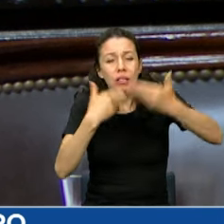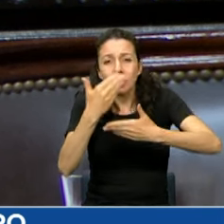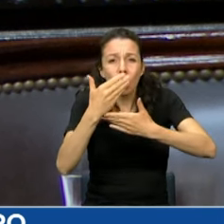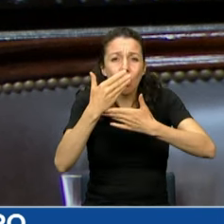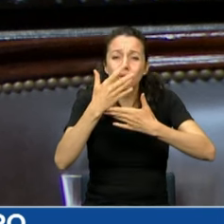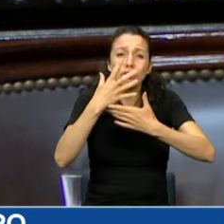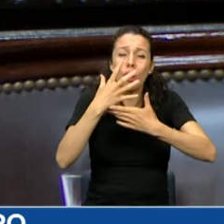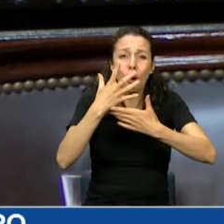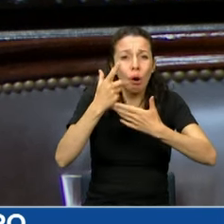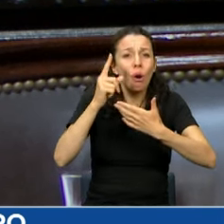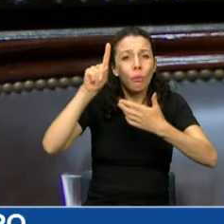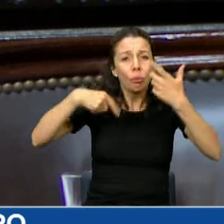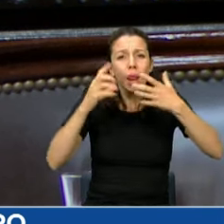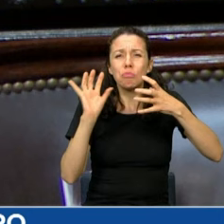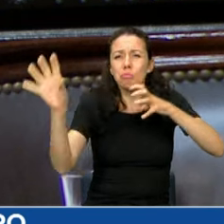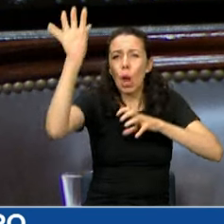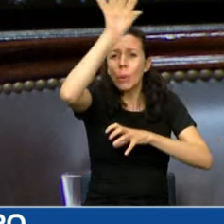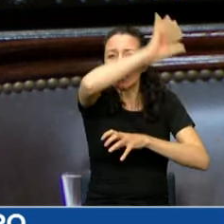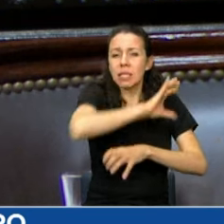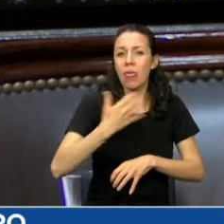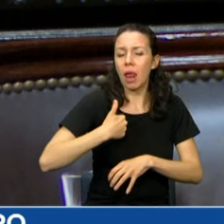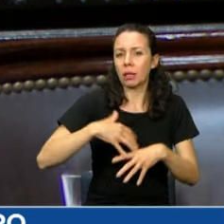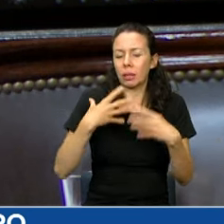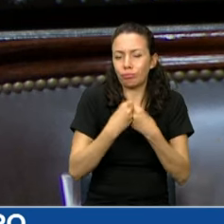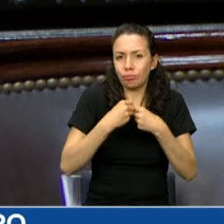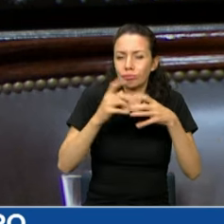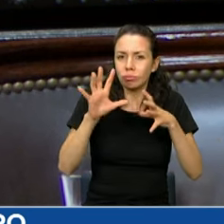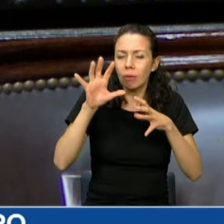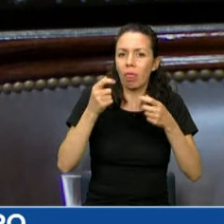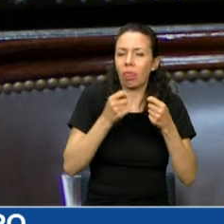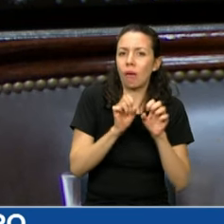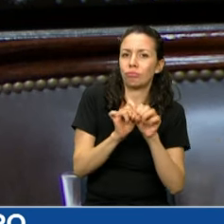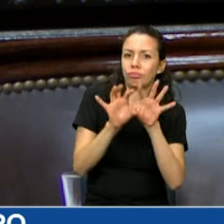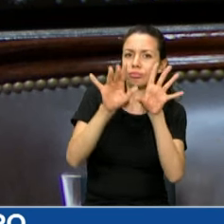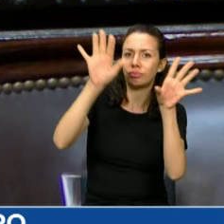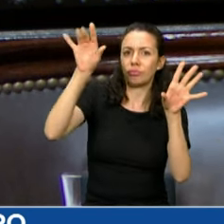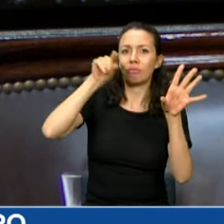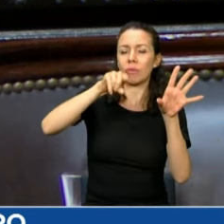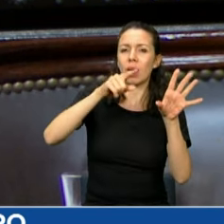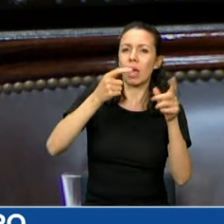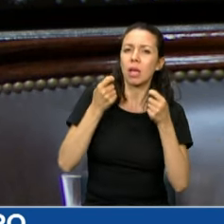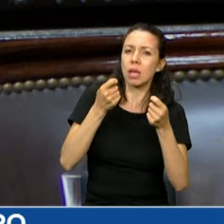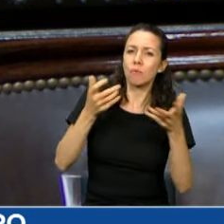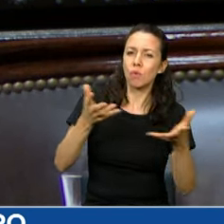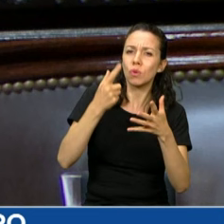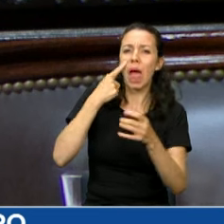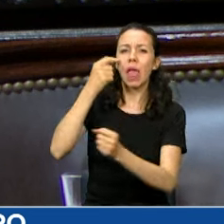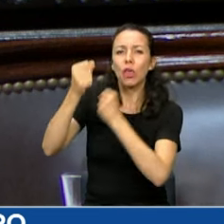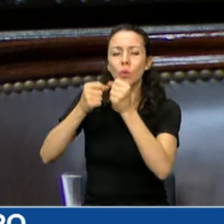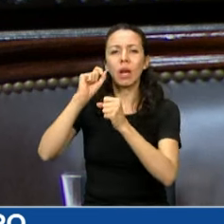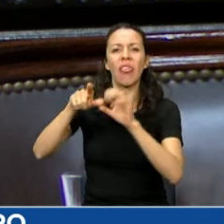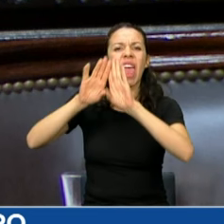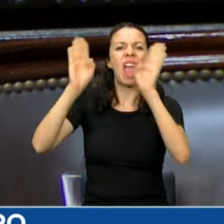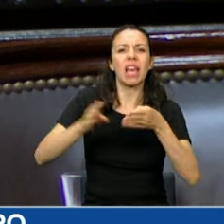en muchas provincias argentinas donde se impulsa la industria de equipamiento la industria